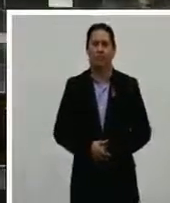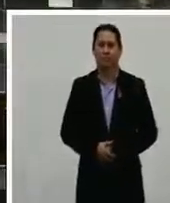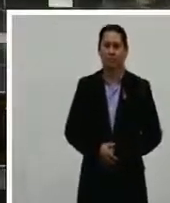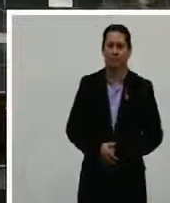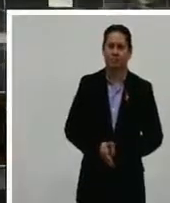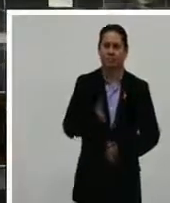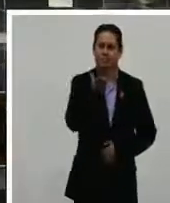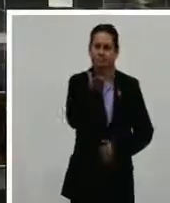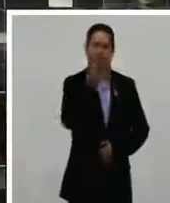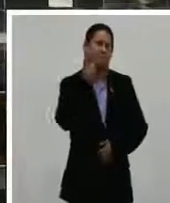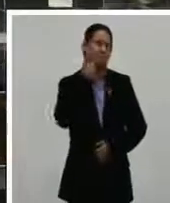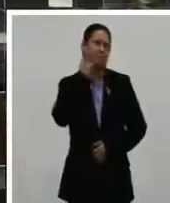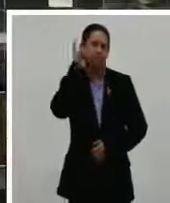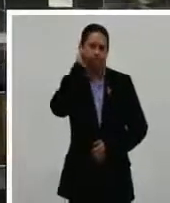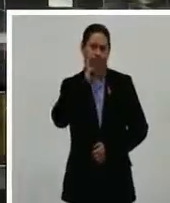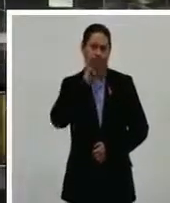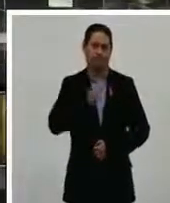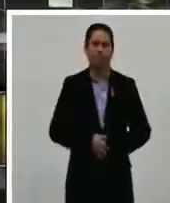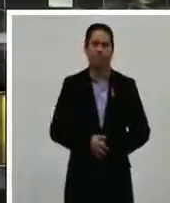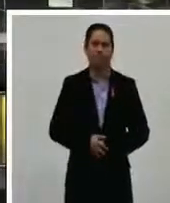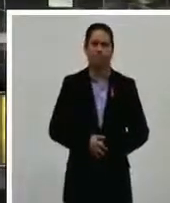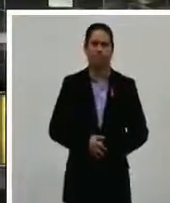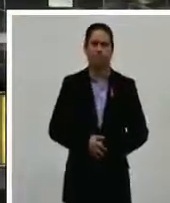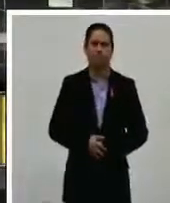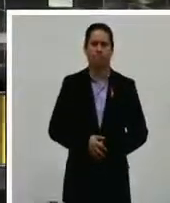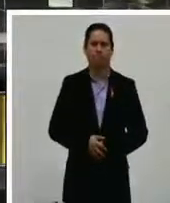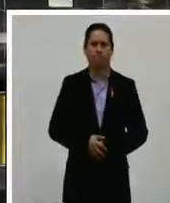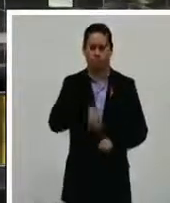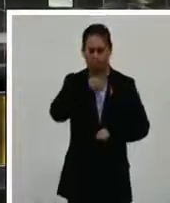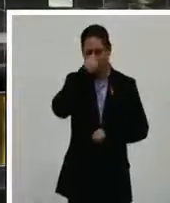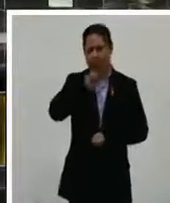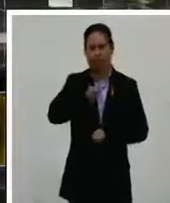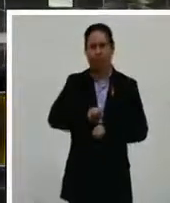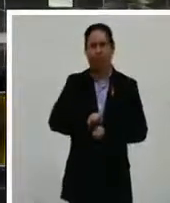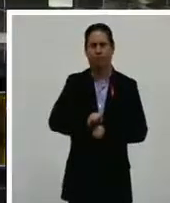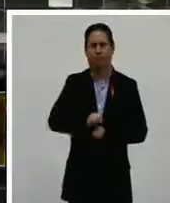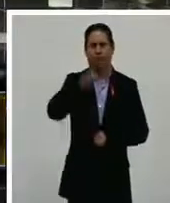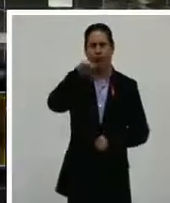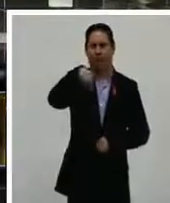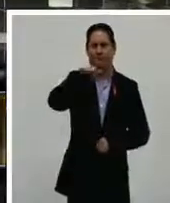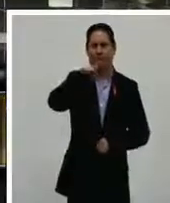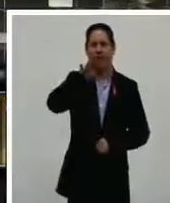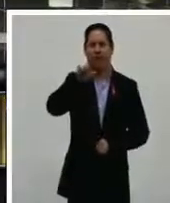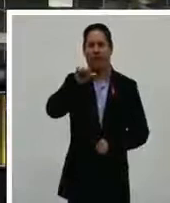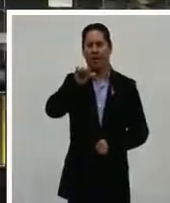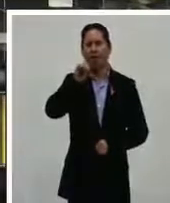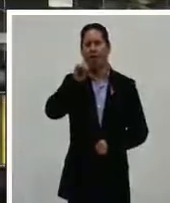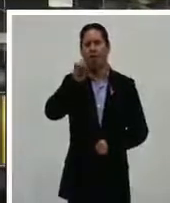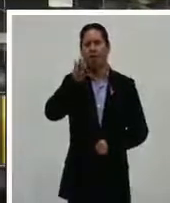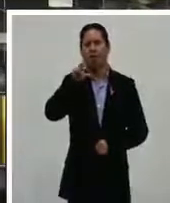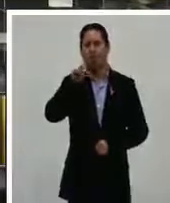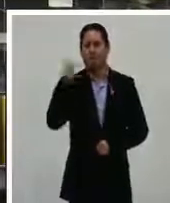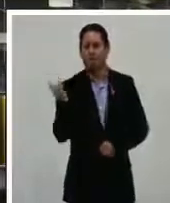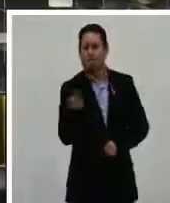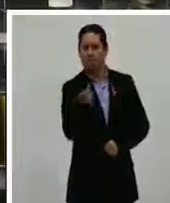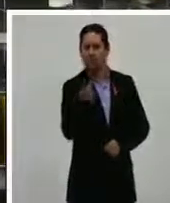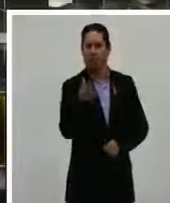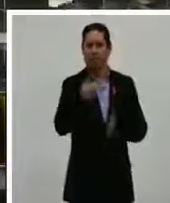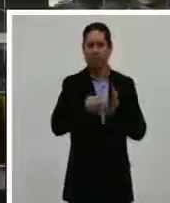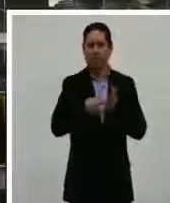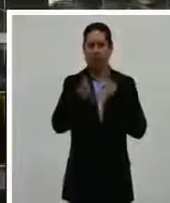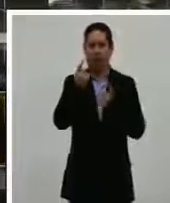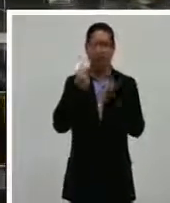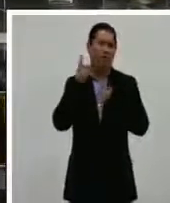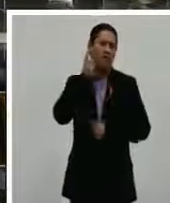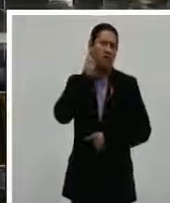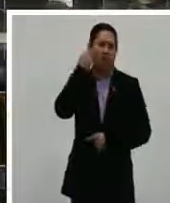solicito a la diputada secretaria maría obdulia medium lópez se sirva a verificar si falta algún